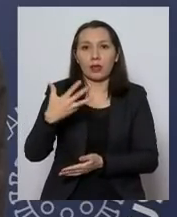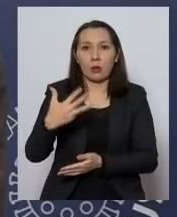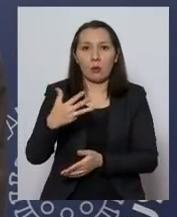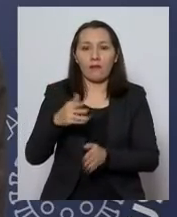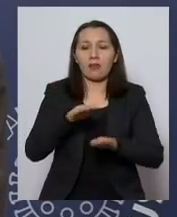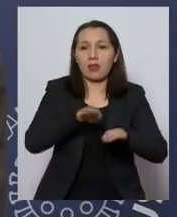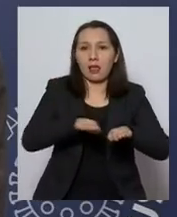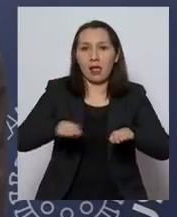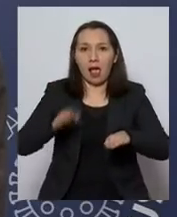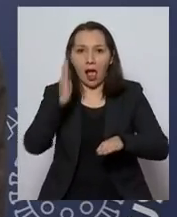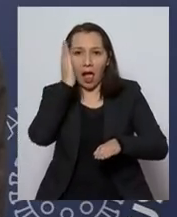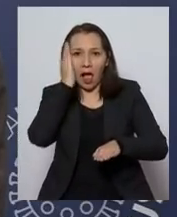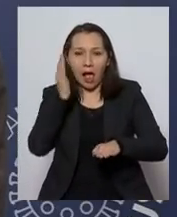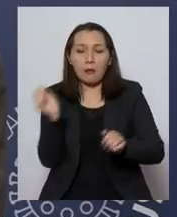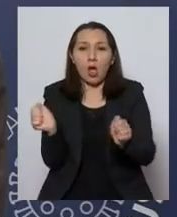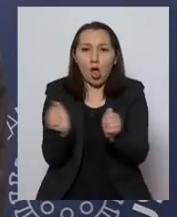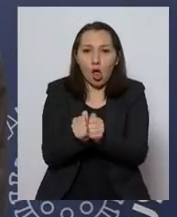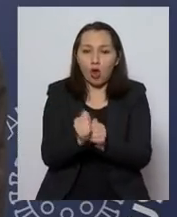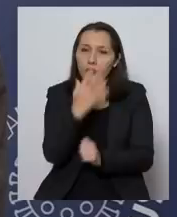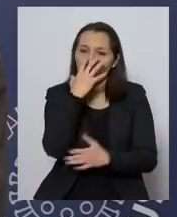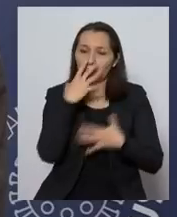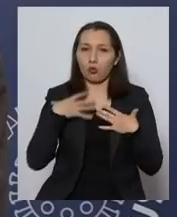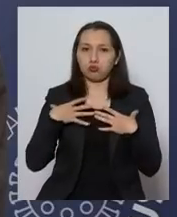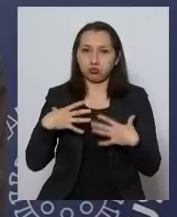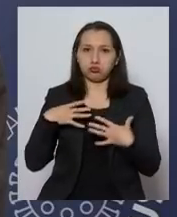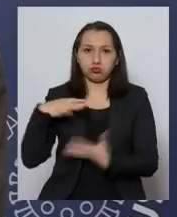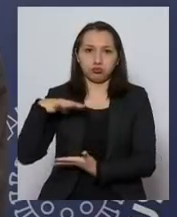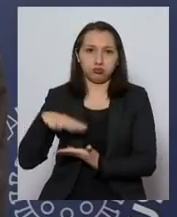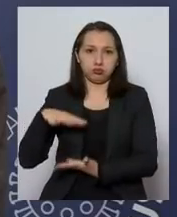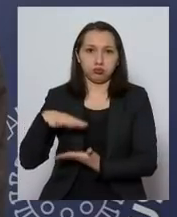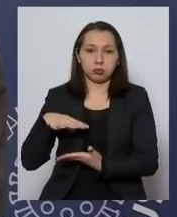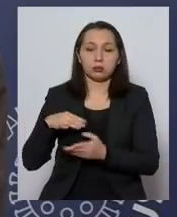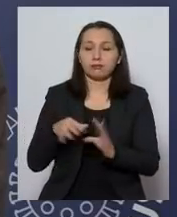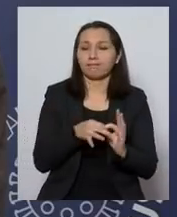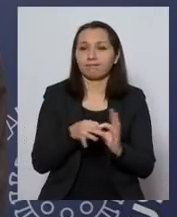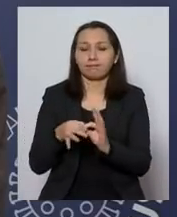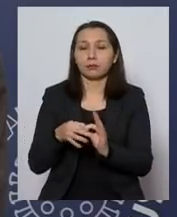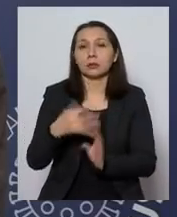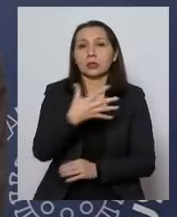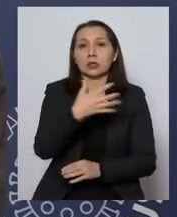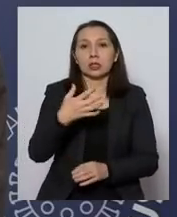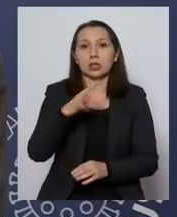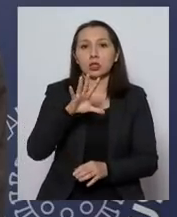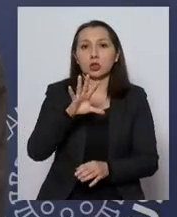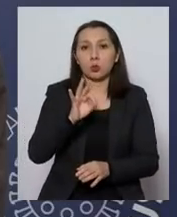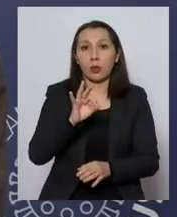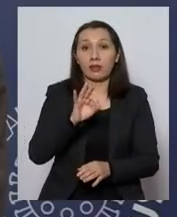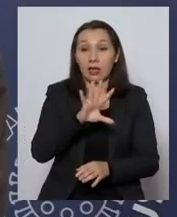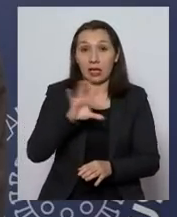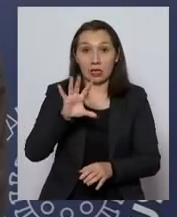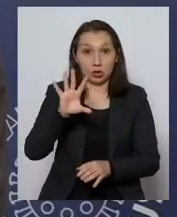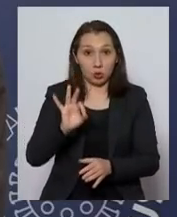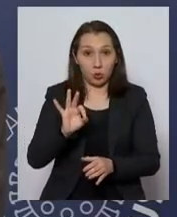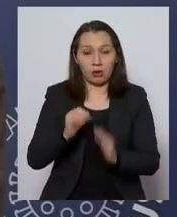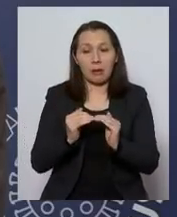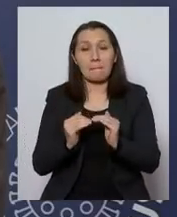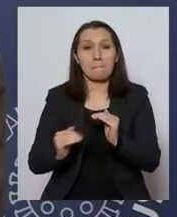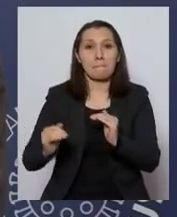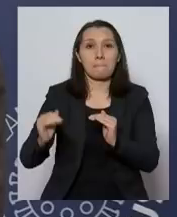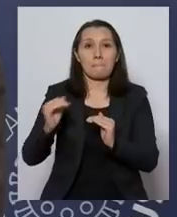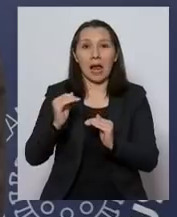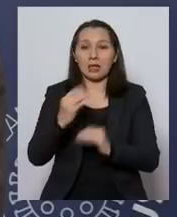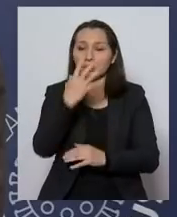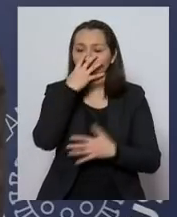4.859 camas con ventilador. Estamos hablando de 550 unidades más,